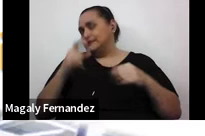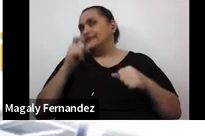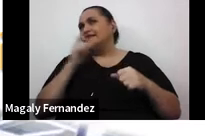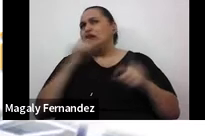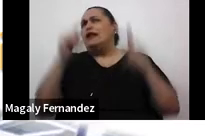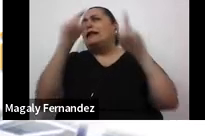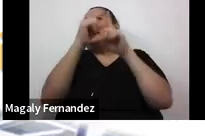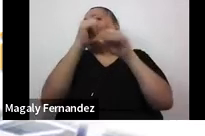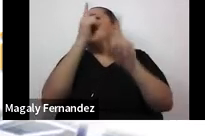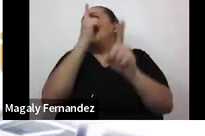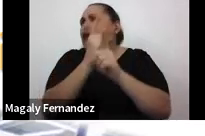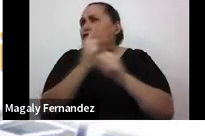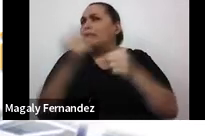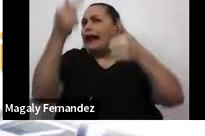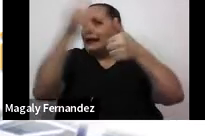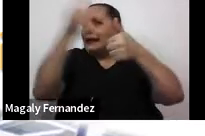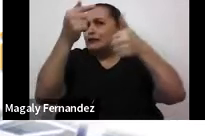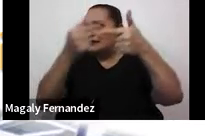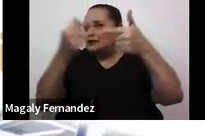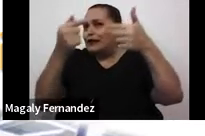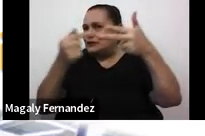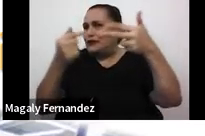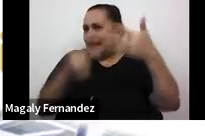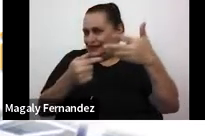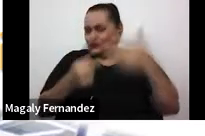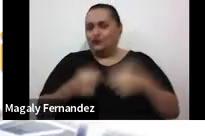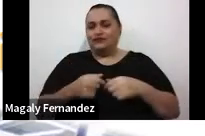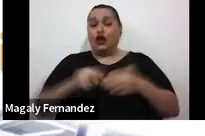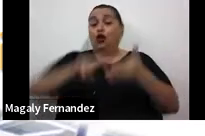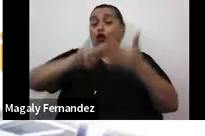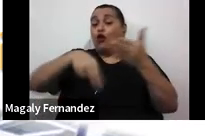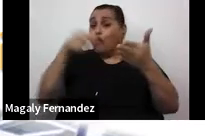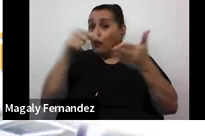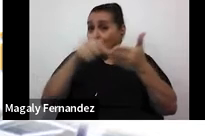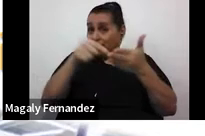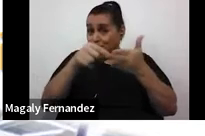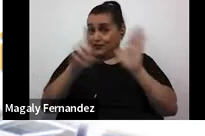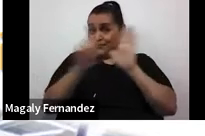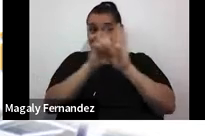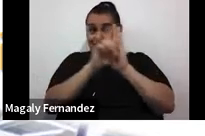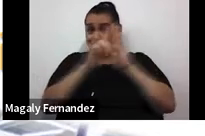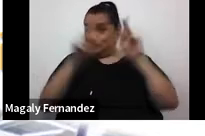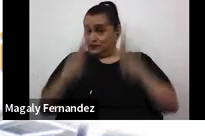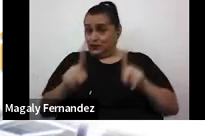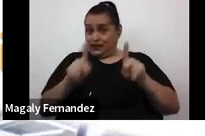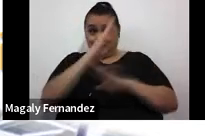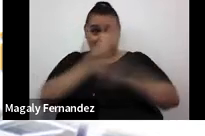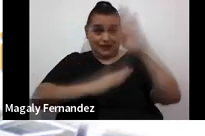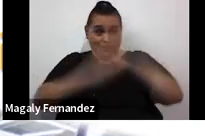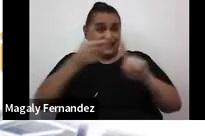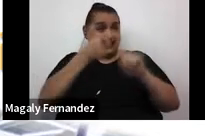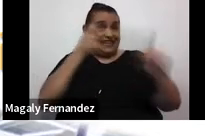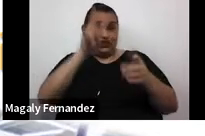correcto para esto verdad Bueno la convención sobre los derechos de las personas con discapacidad que del